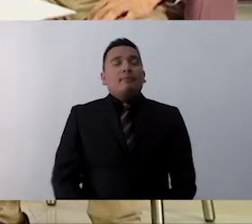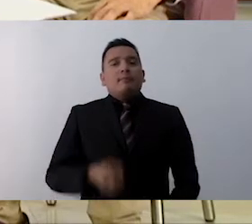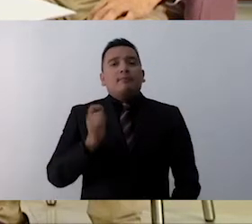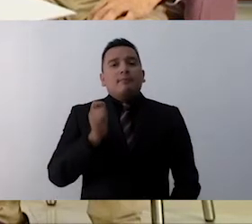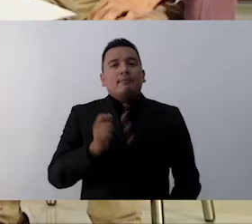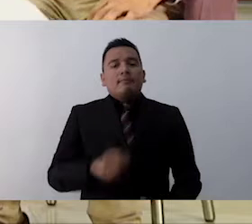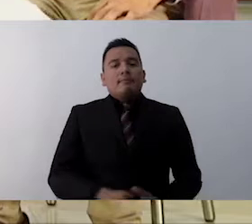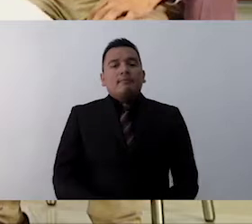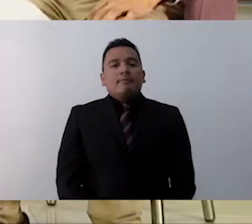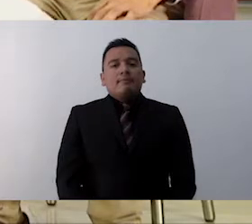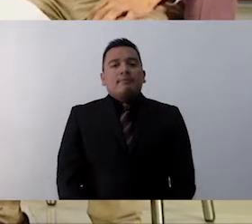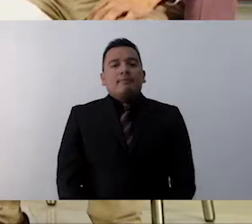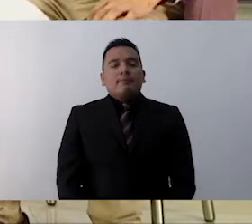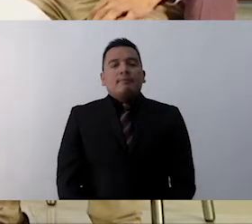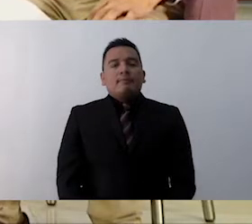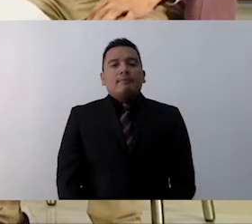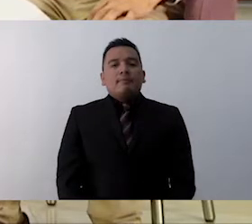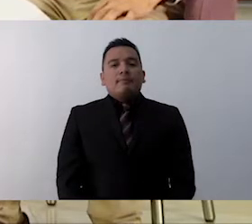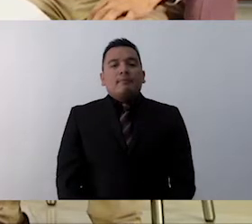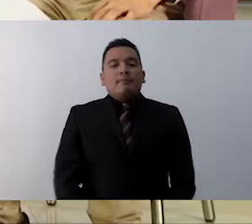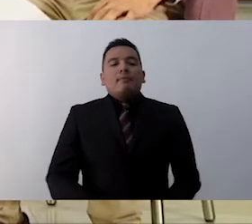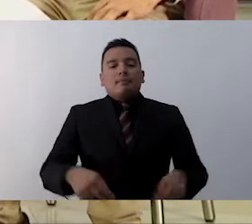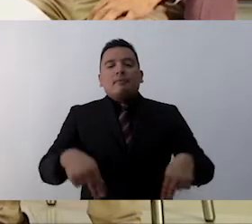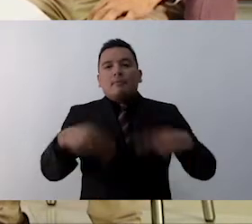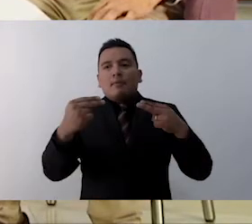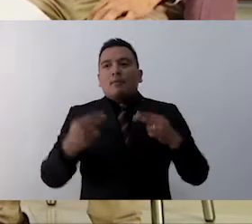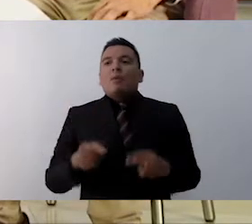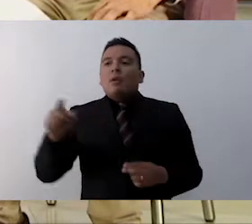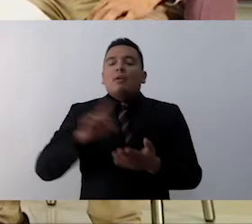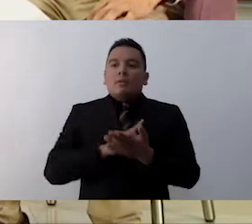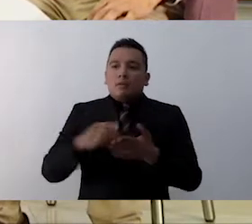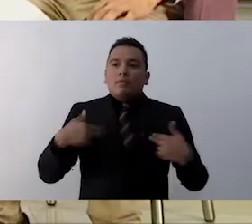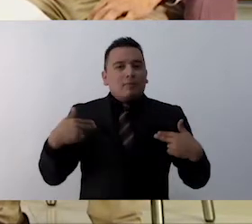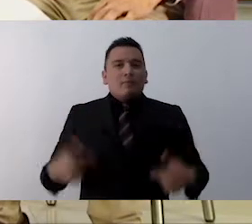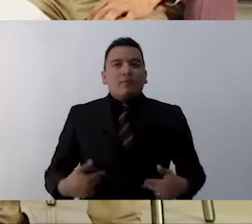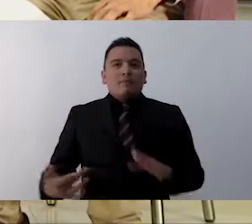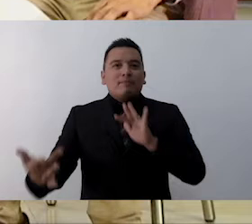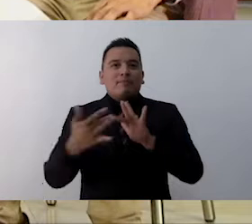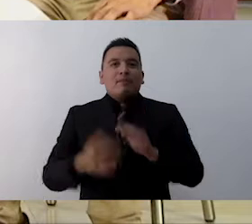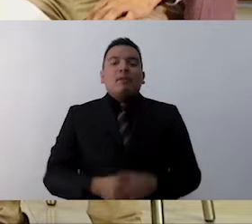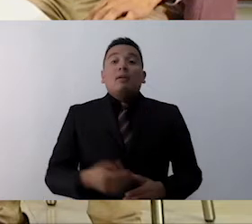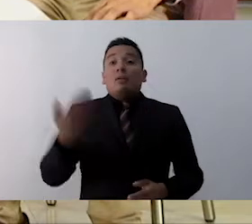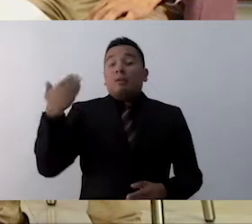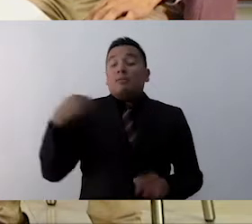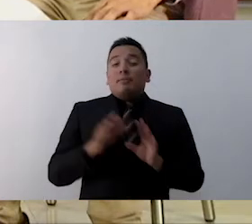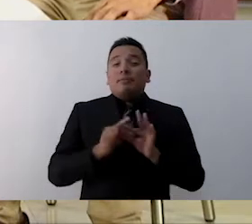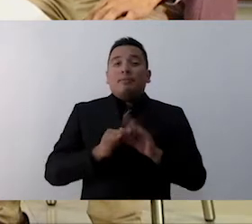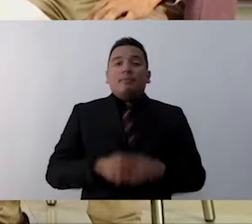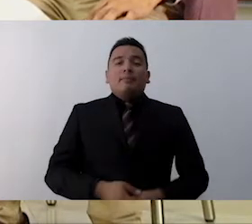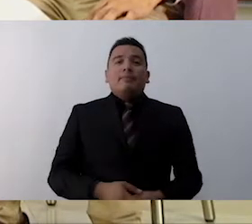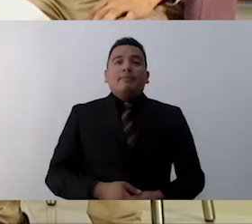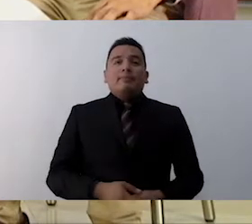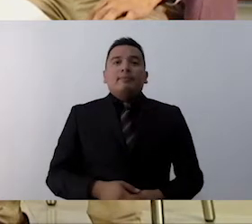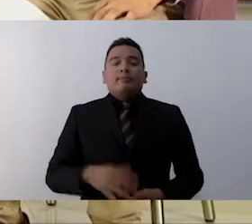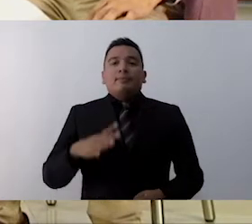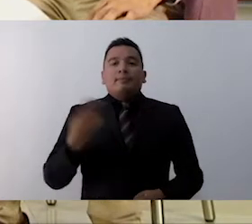términos internacionales es, por ejemplo, la vinculación que tienen las empresas con los derechos humanos. Y como decía hace un